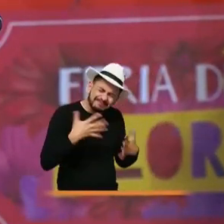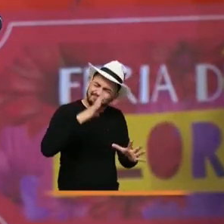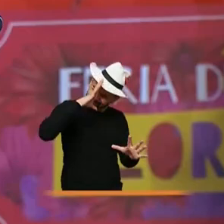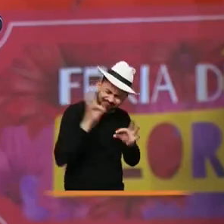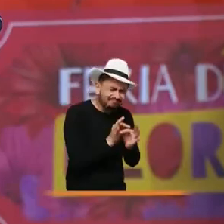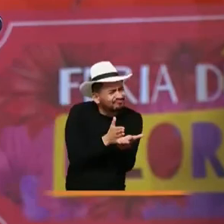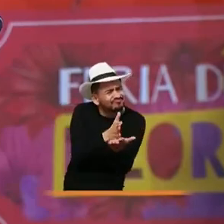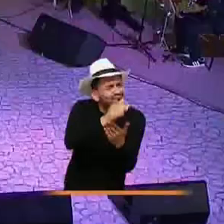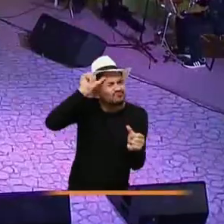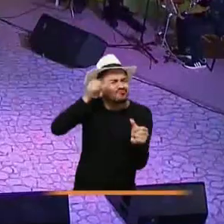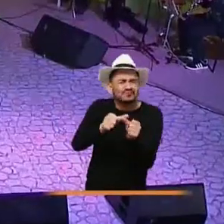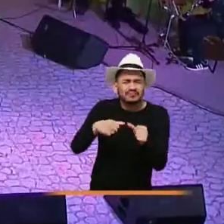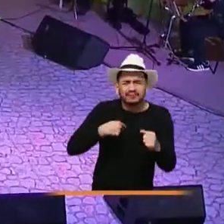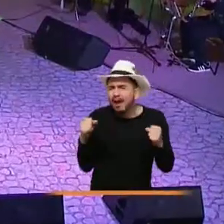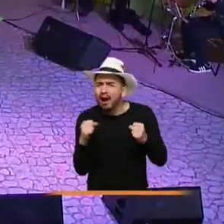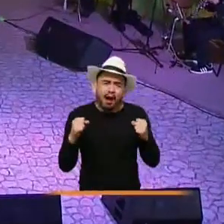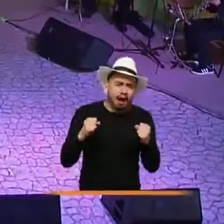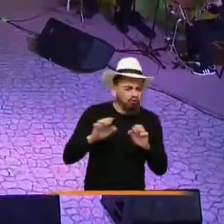es un peso a nadie